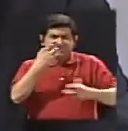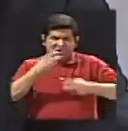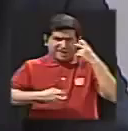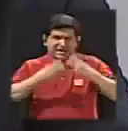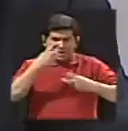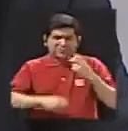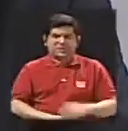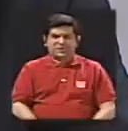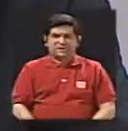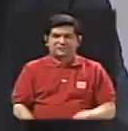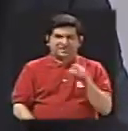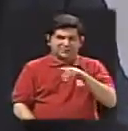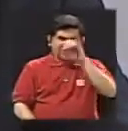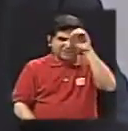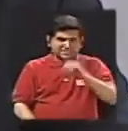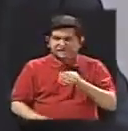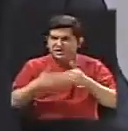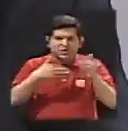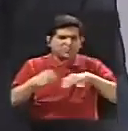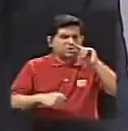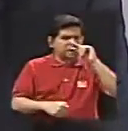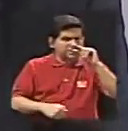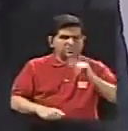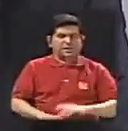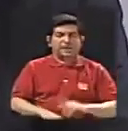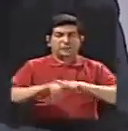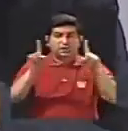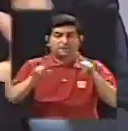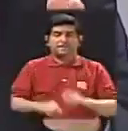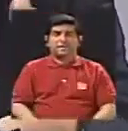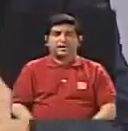en este porcentaje, aunque pequeño, pero